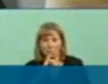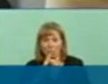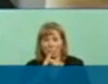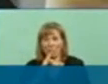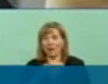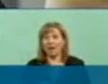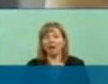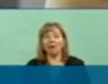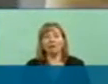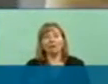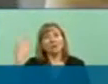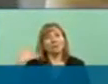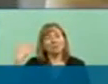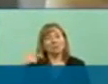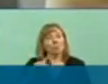Era un mundo